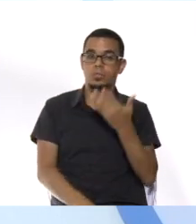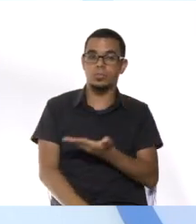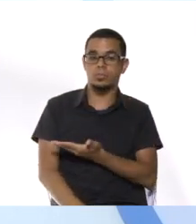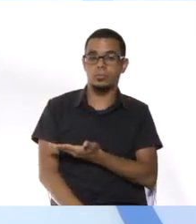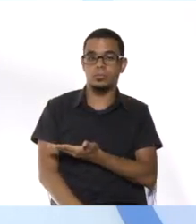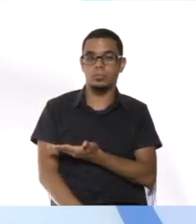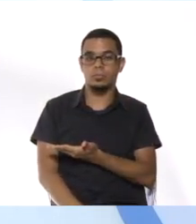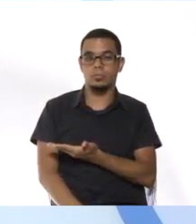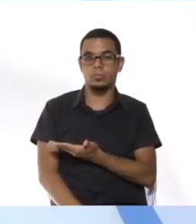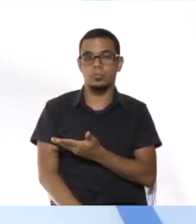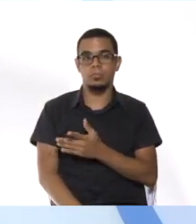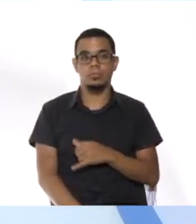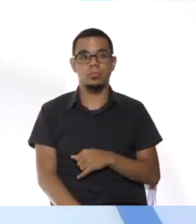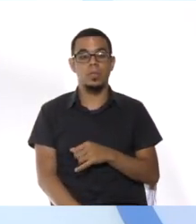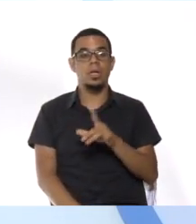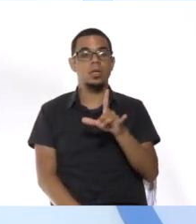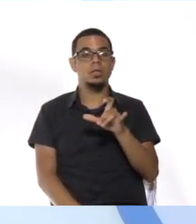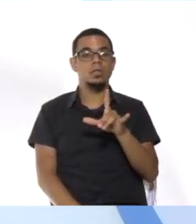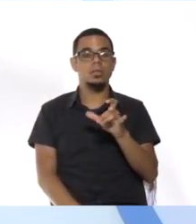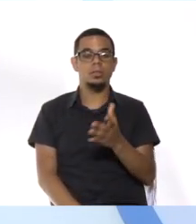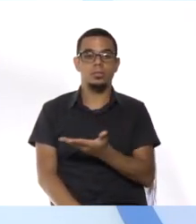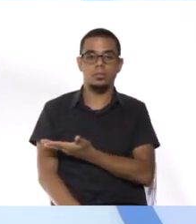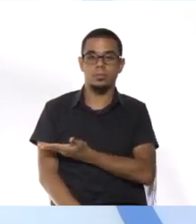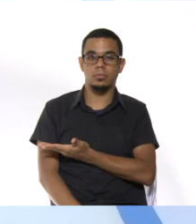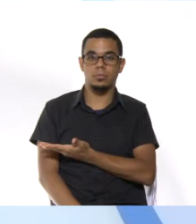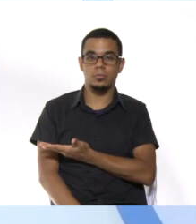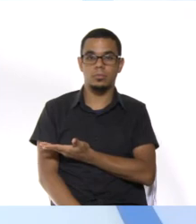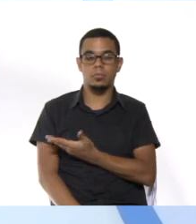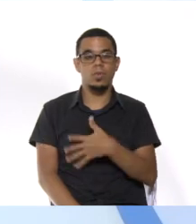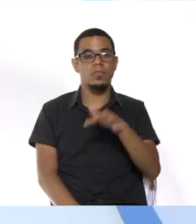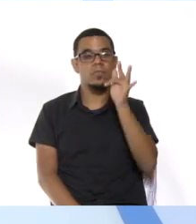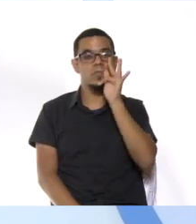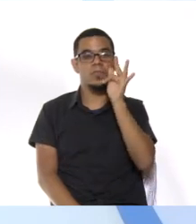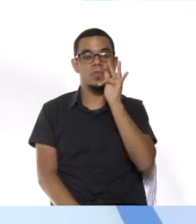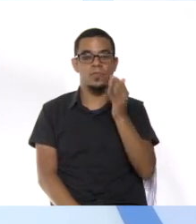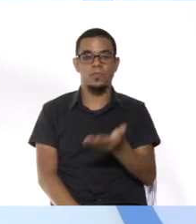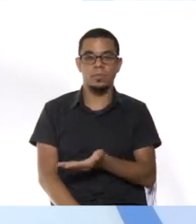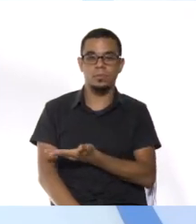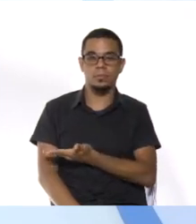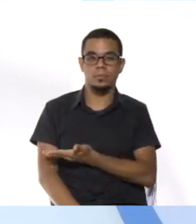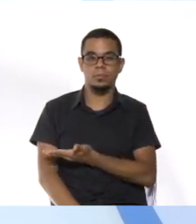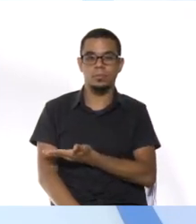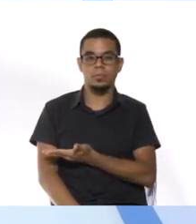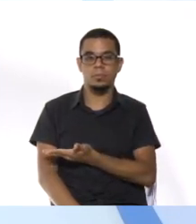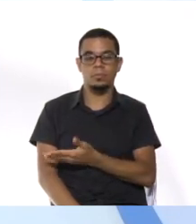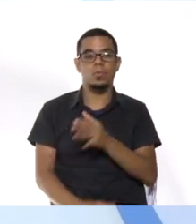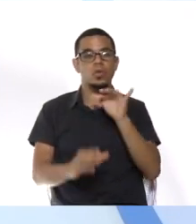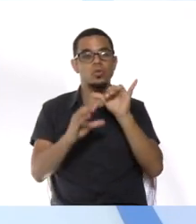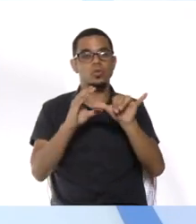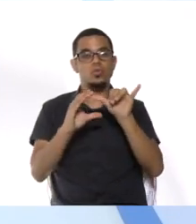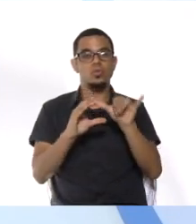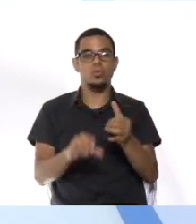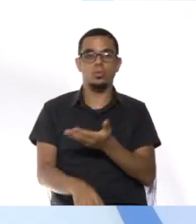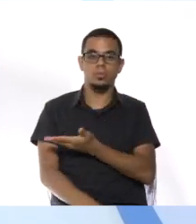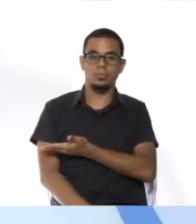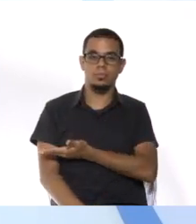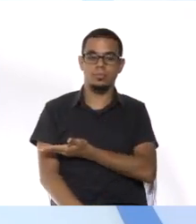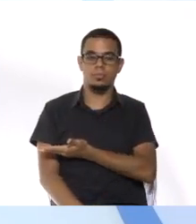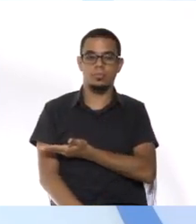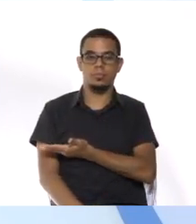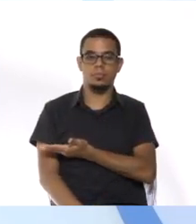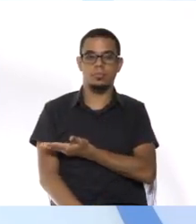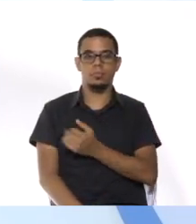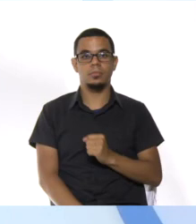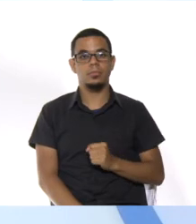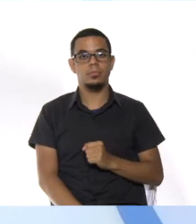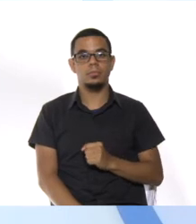Vive TV Oficial 1, por Instagram Vive TV Oficial, por Facebook Vive Televisión y nuestro canal de YouTube Vive TV